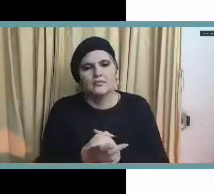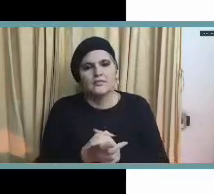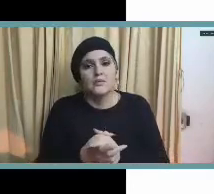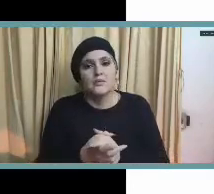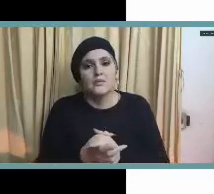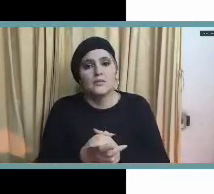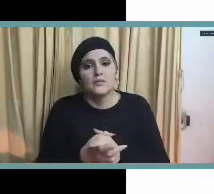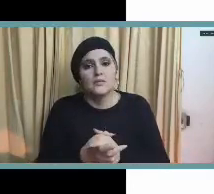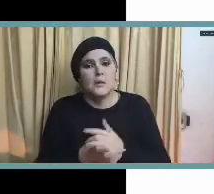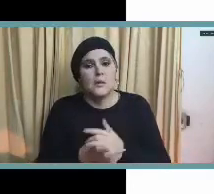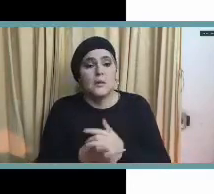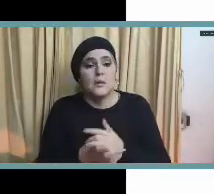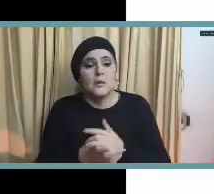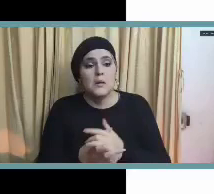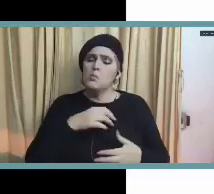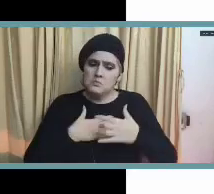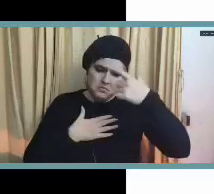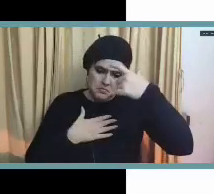todas sus,